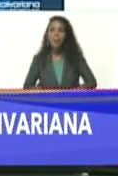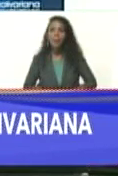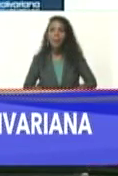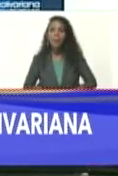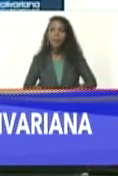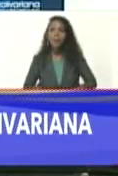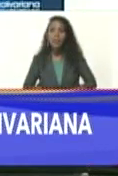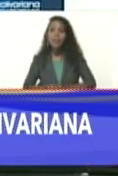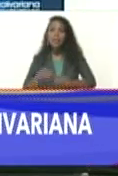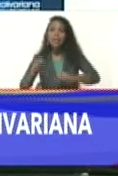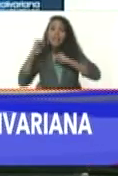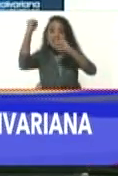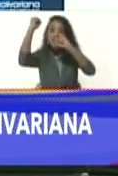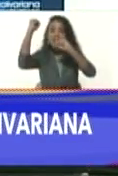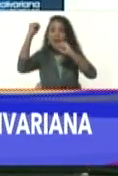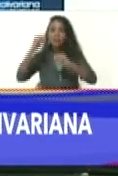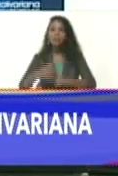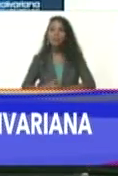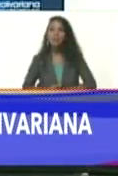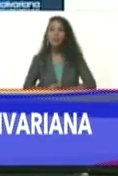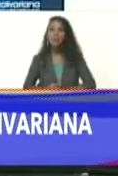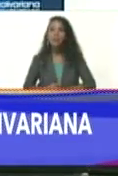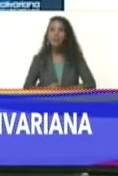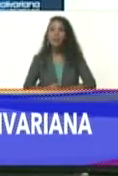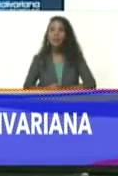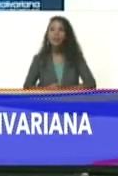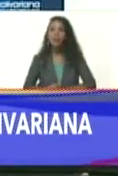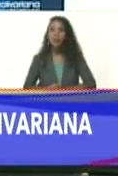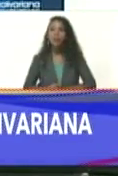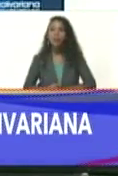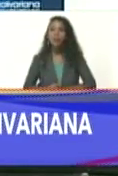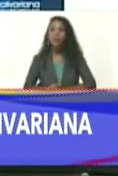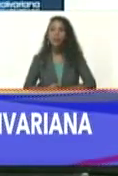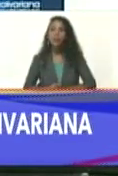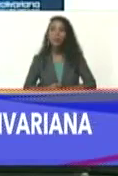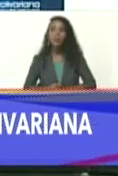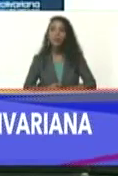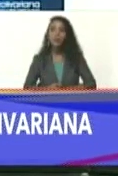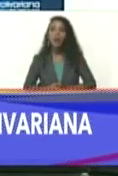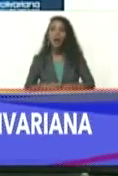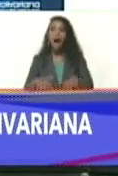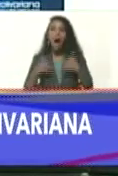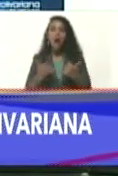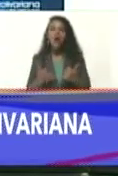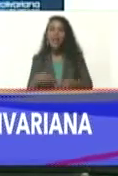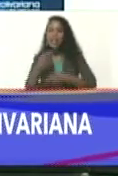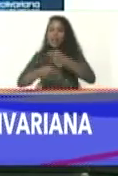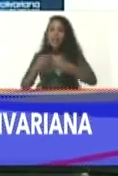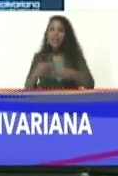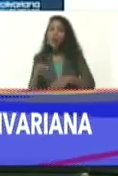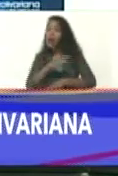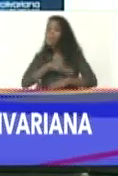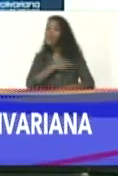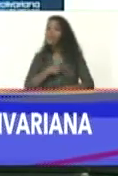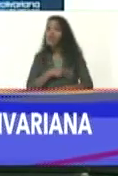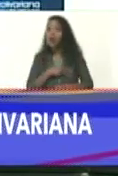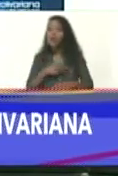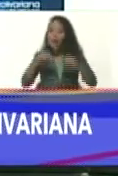¡Que viva! En los cuadrantes de paz. Ahora que va a ser una gran misión, cuadrantes de